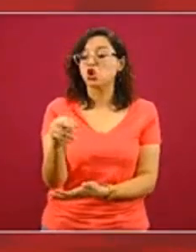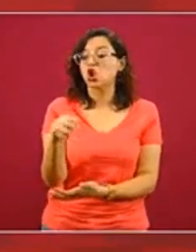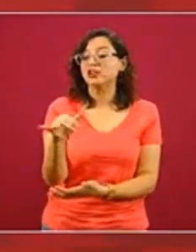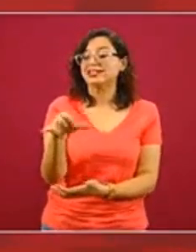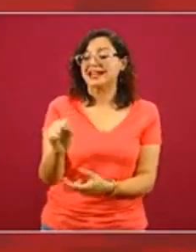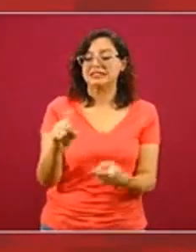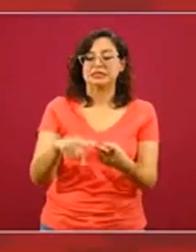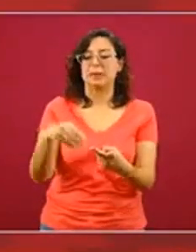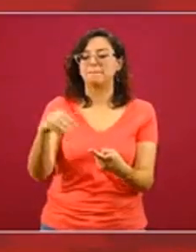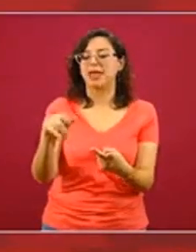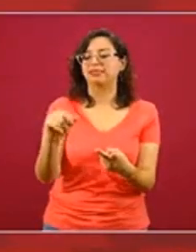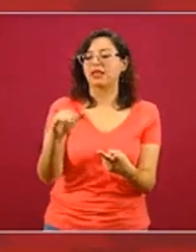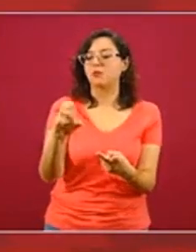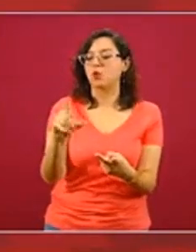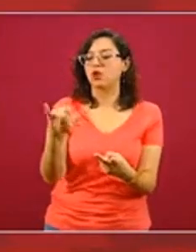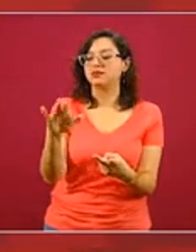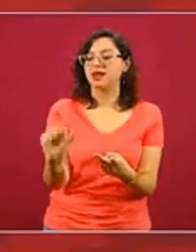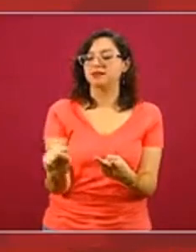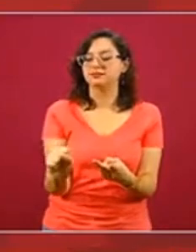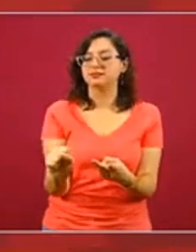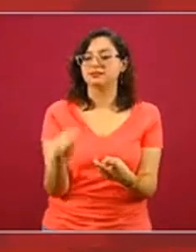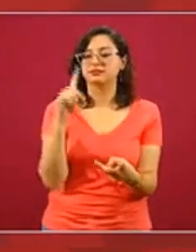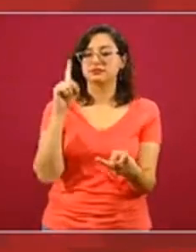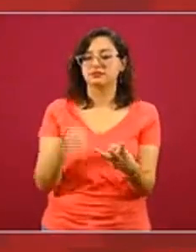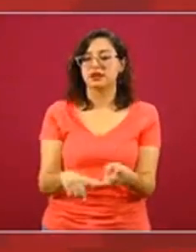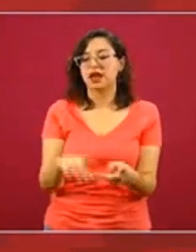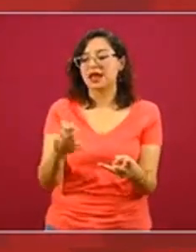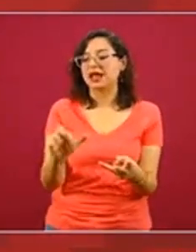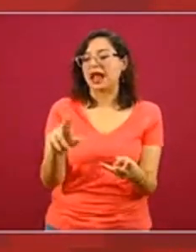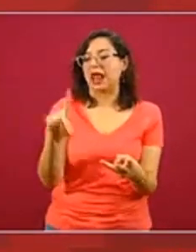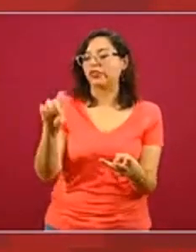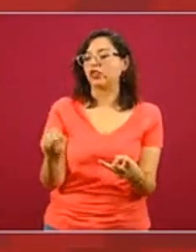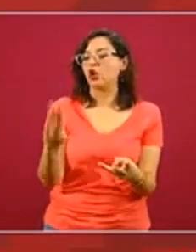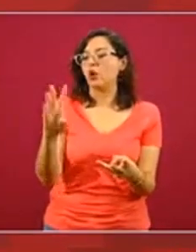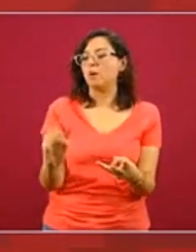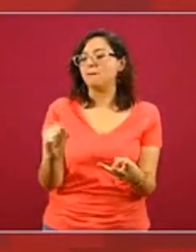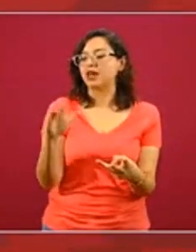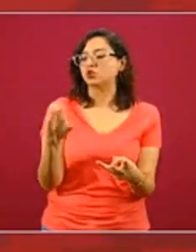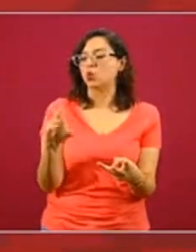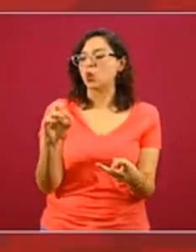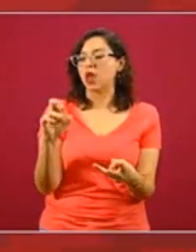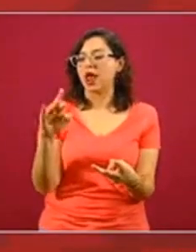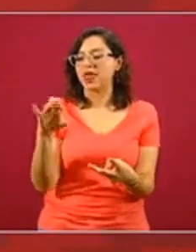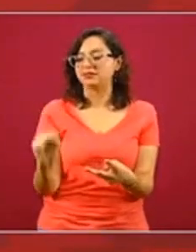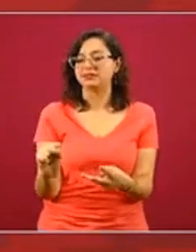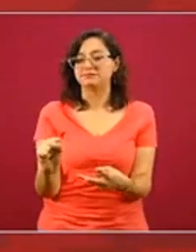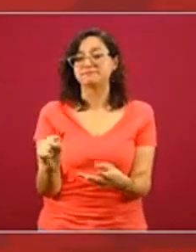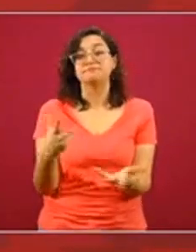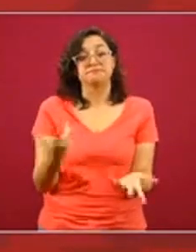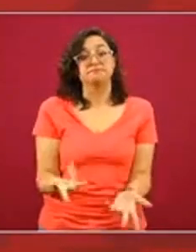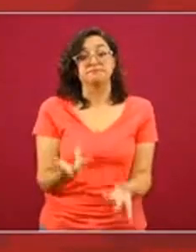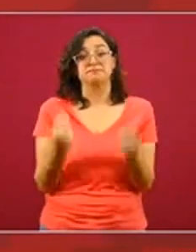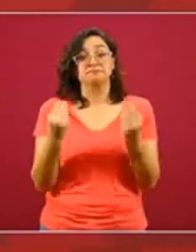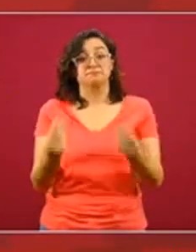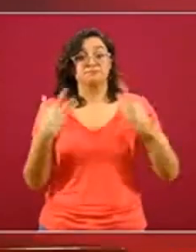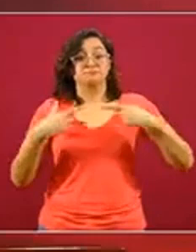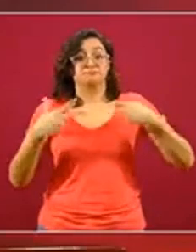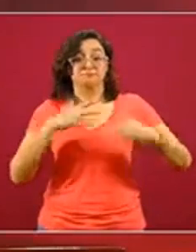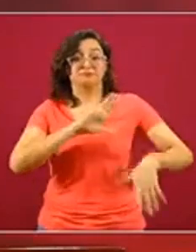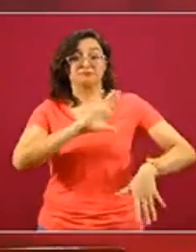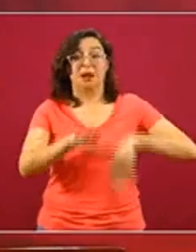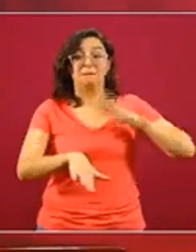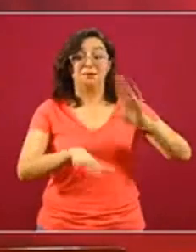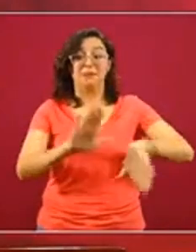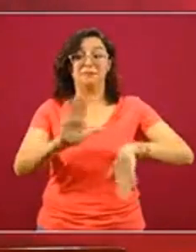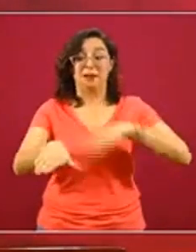metabólicas o cardiovasculares son la primera causa de muerte en México. La quinta parte de la mortalidad general